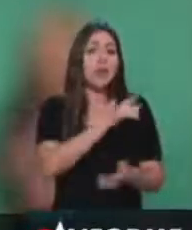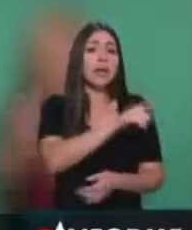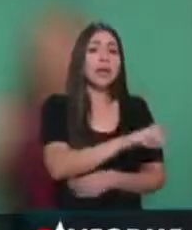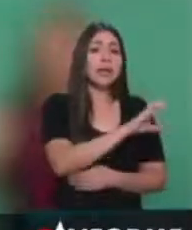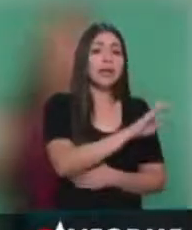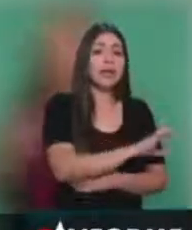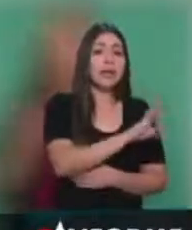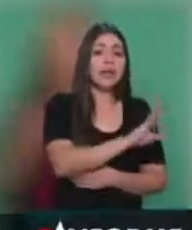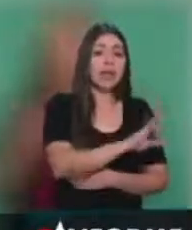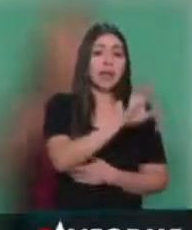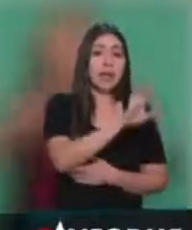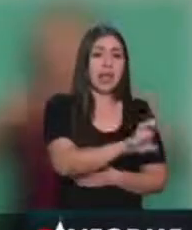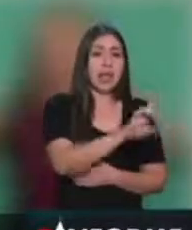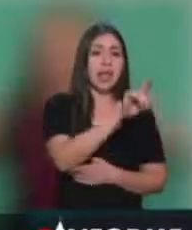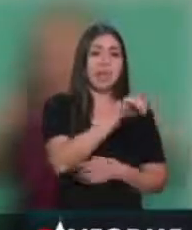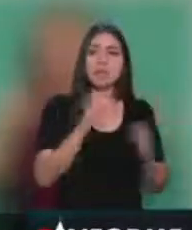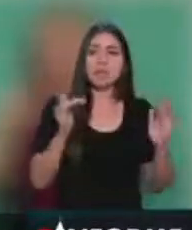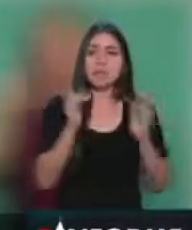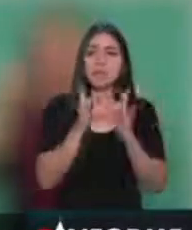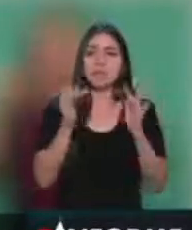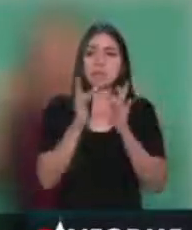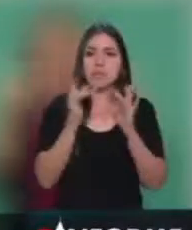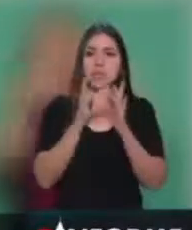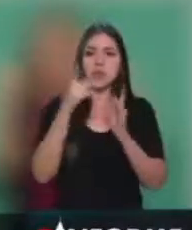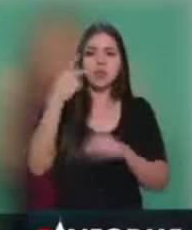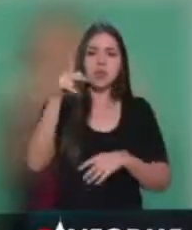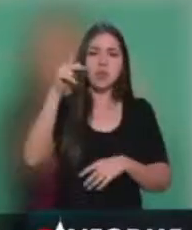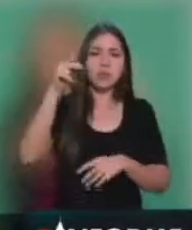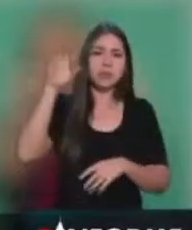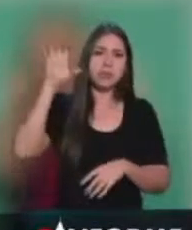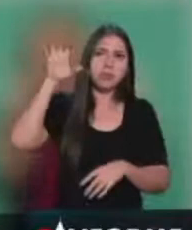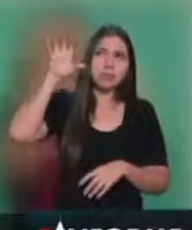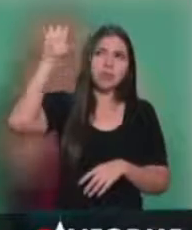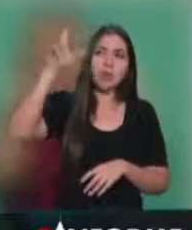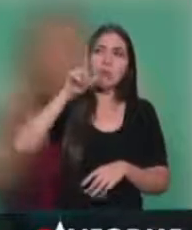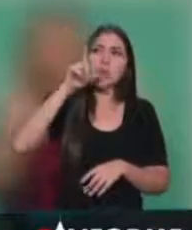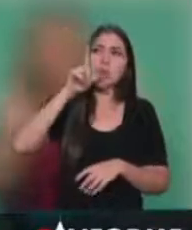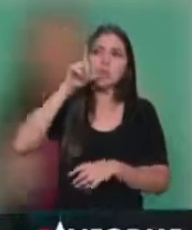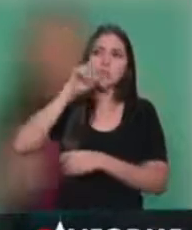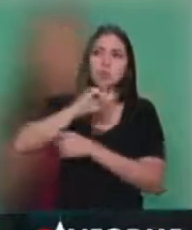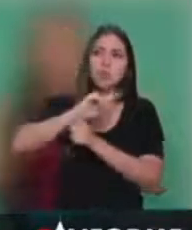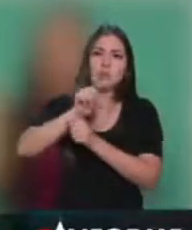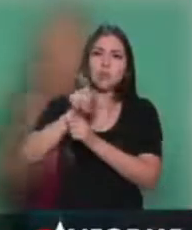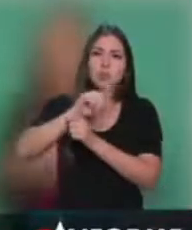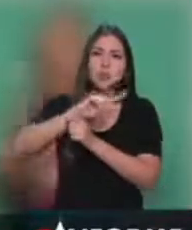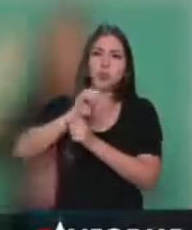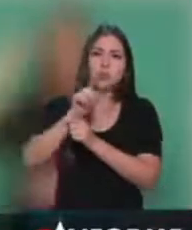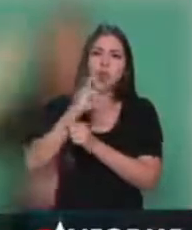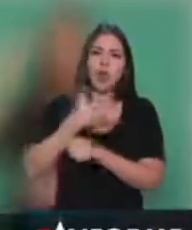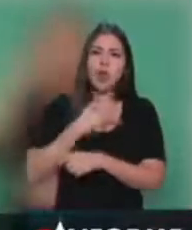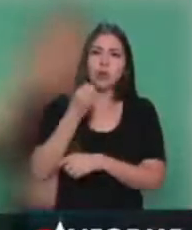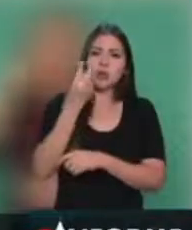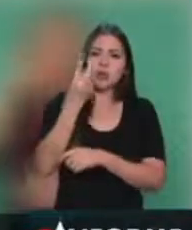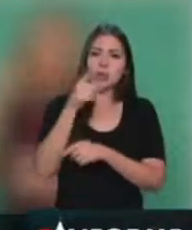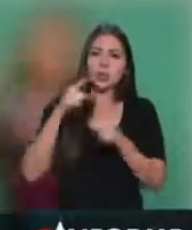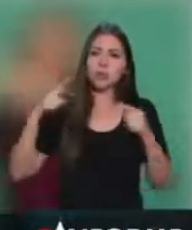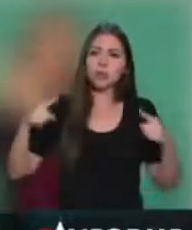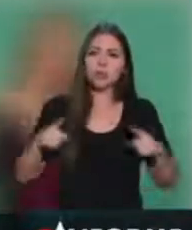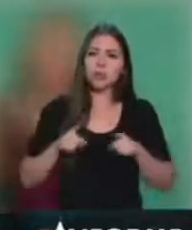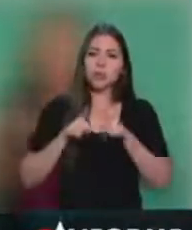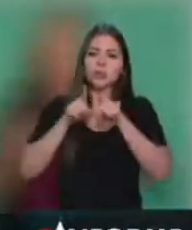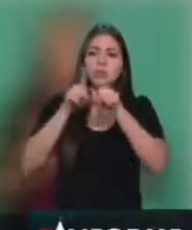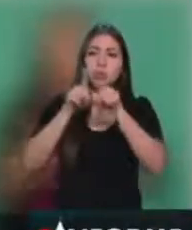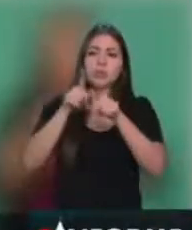en su medidor. El medidor es bidireccional y entonces se conecta y ahí el ahorro lo va a